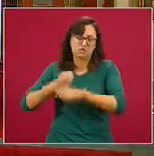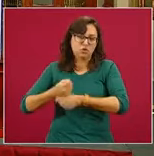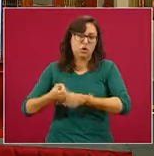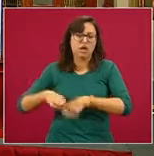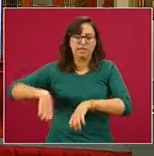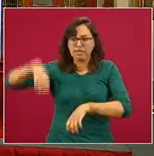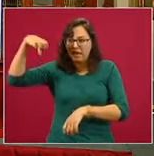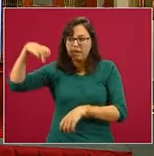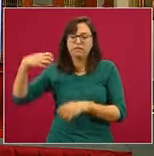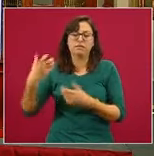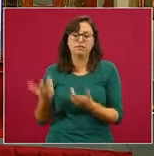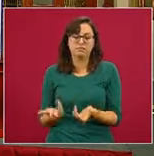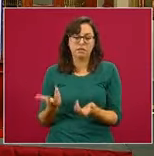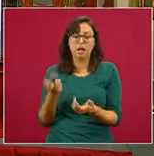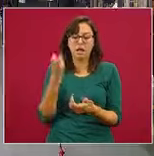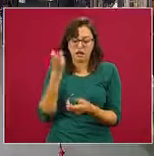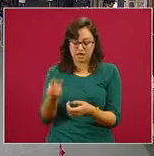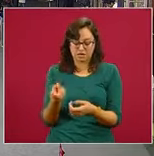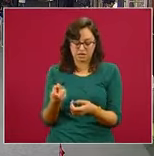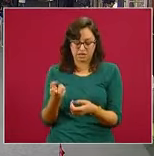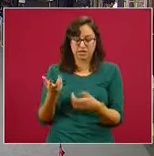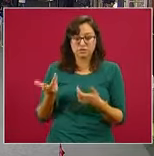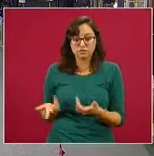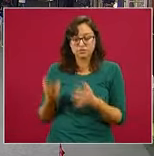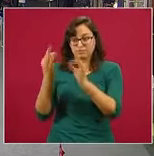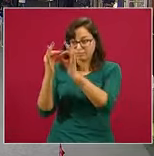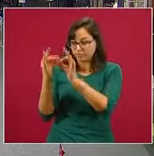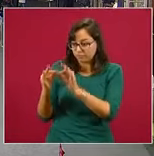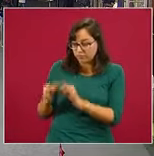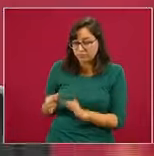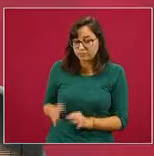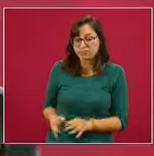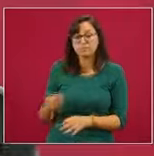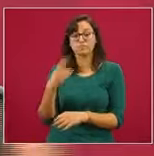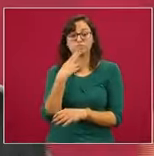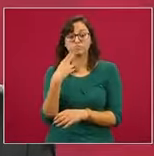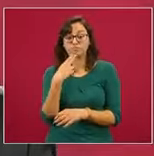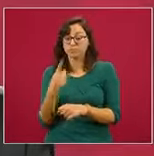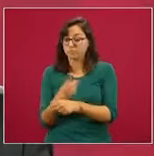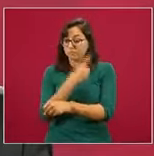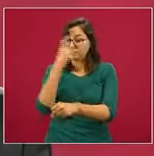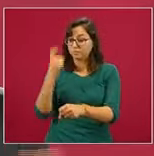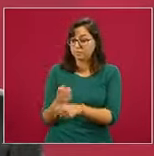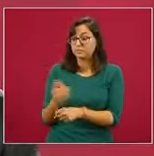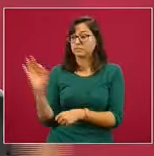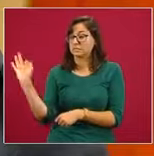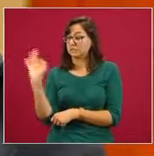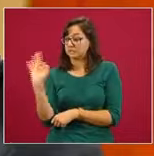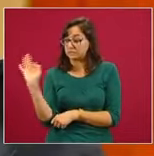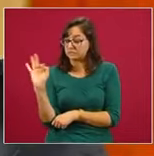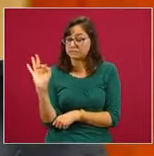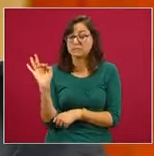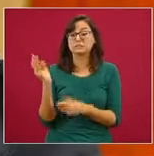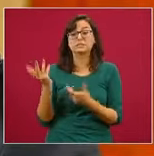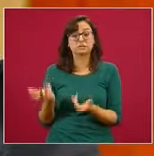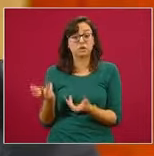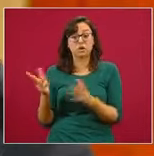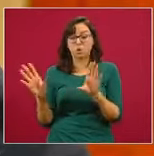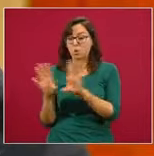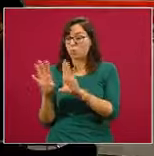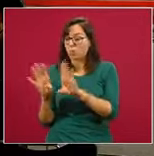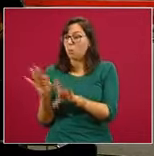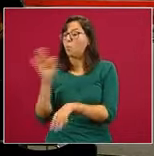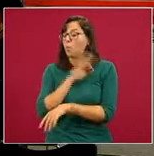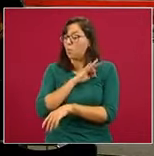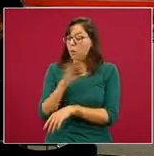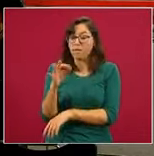etcétera. De modo que el uso exacto se va definiendo primero con escenarios hipotéticos, se hacen supuestos de cómo podría